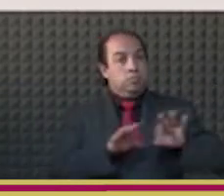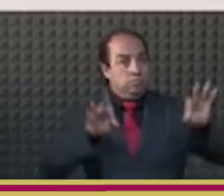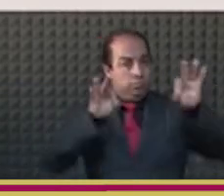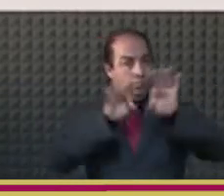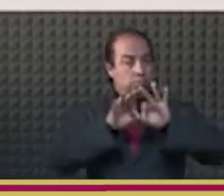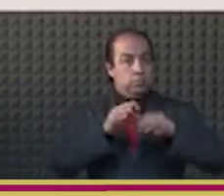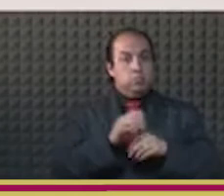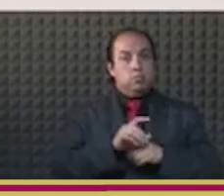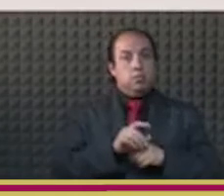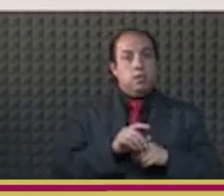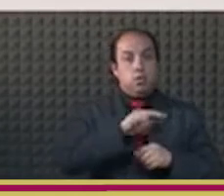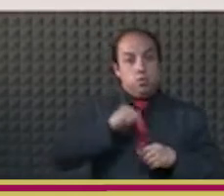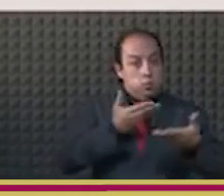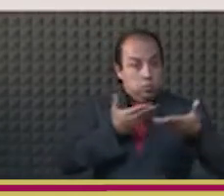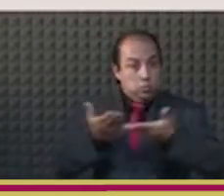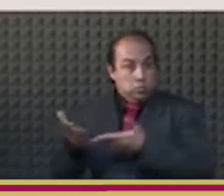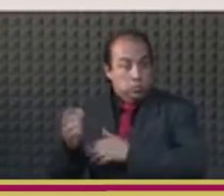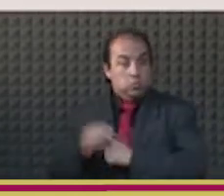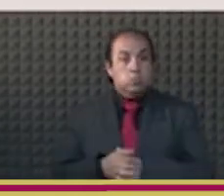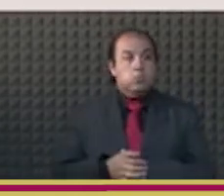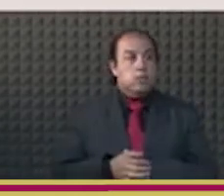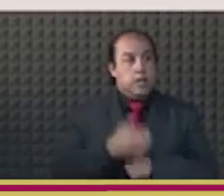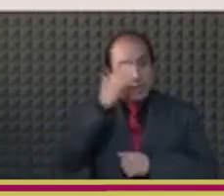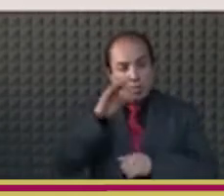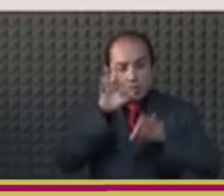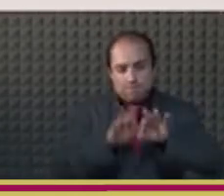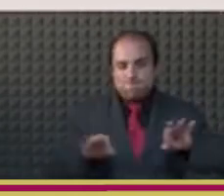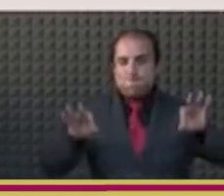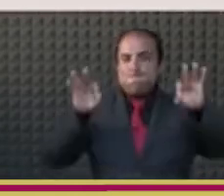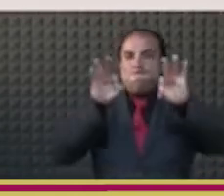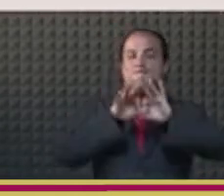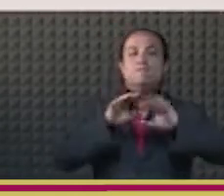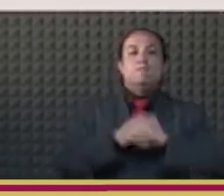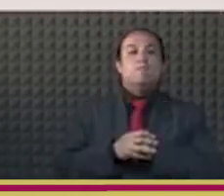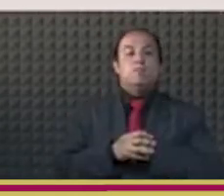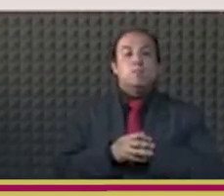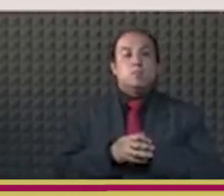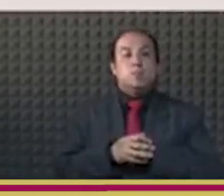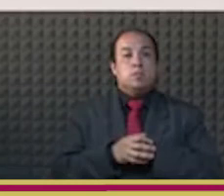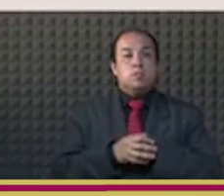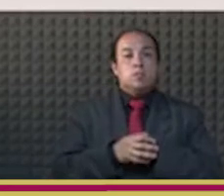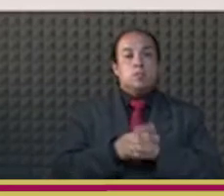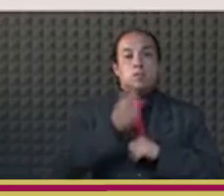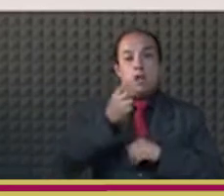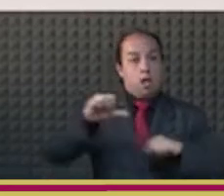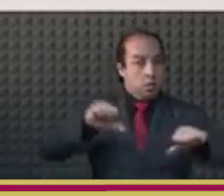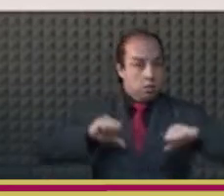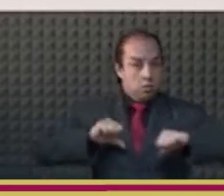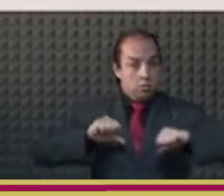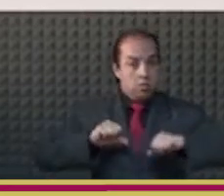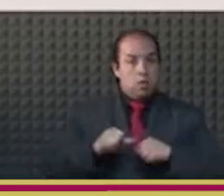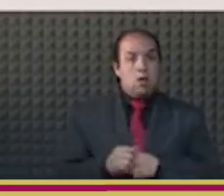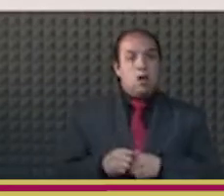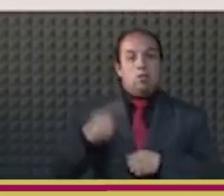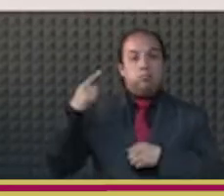importante ahora que llegamos, porque sabemos que es importantísimo esta función, es una de las